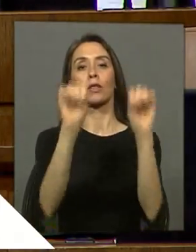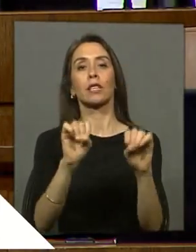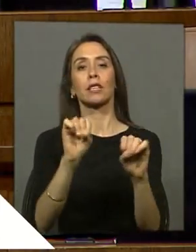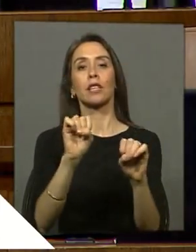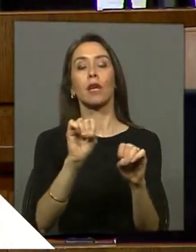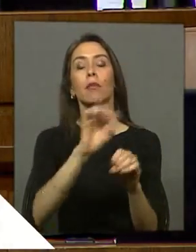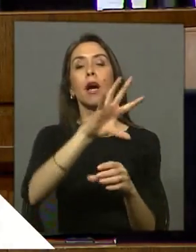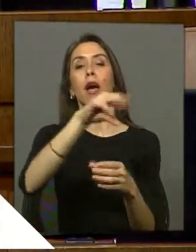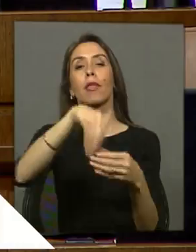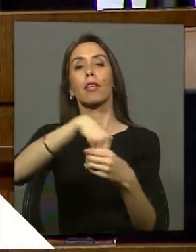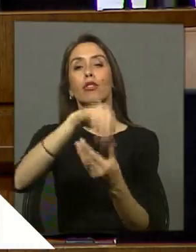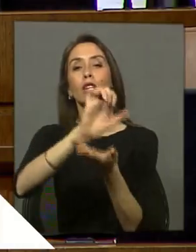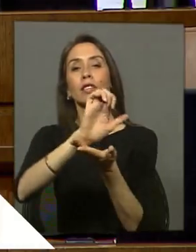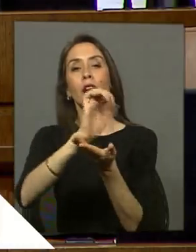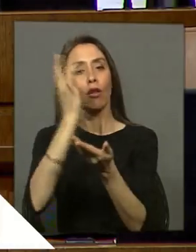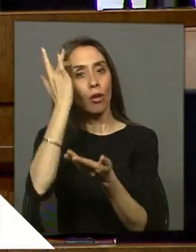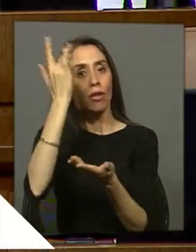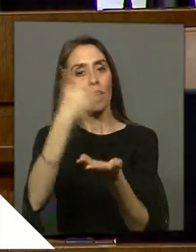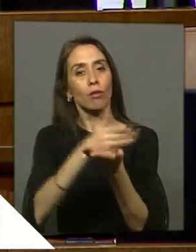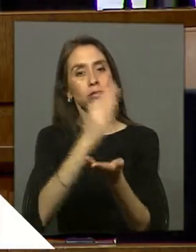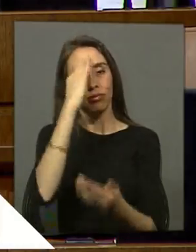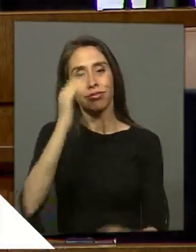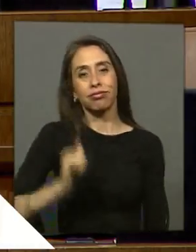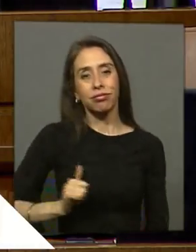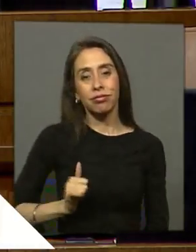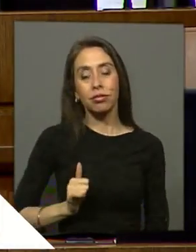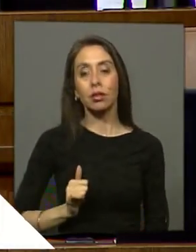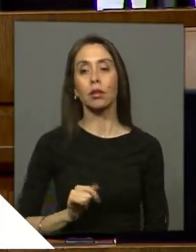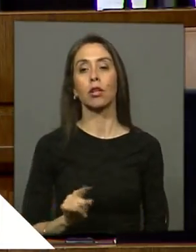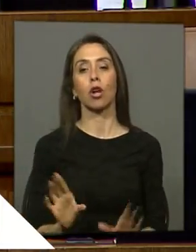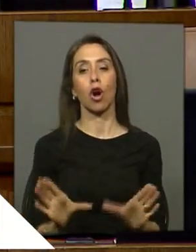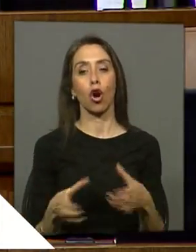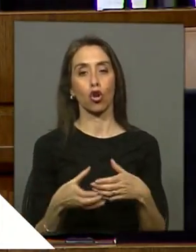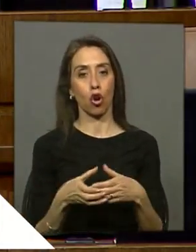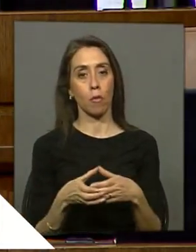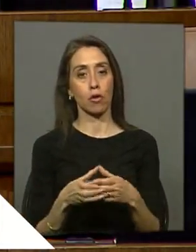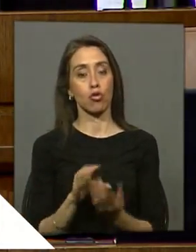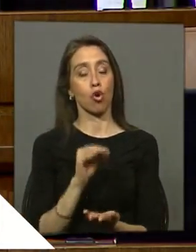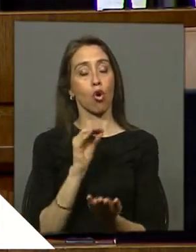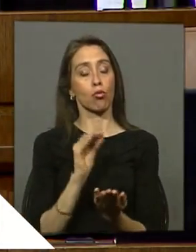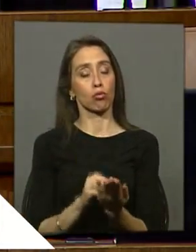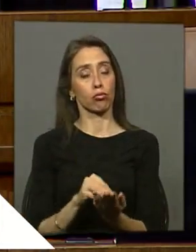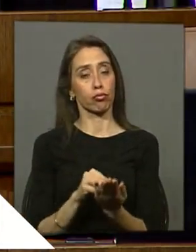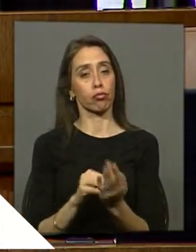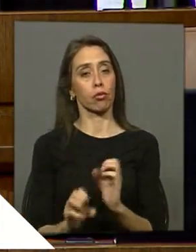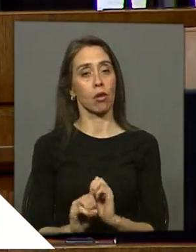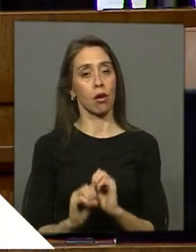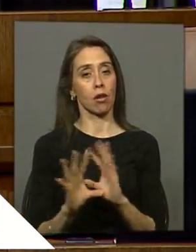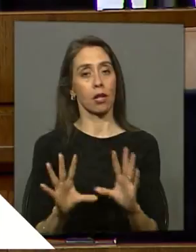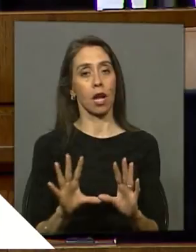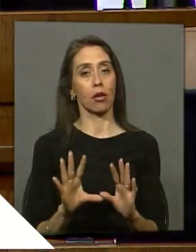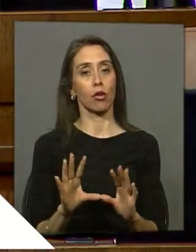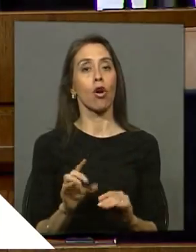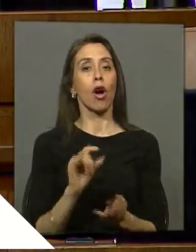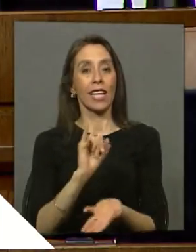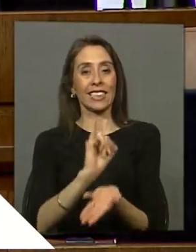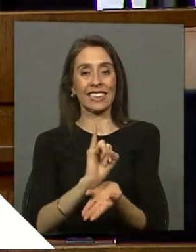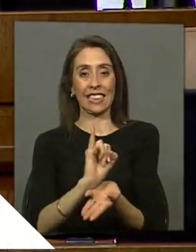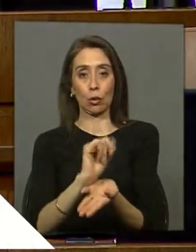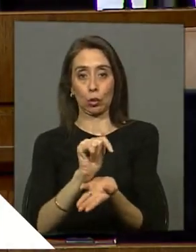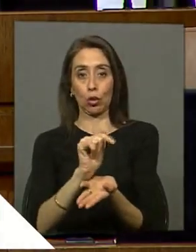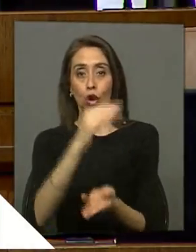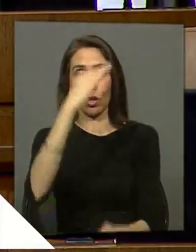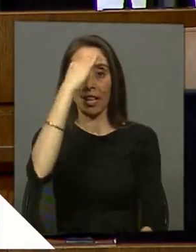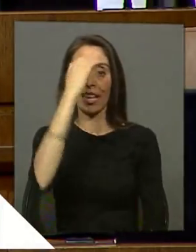en esa comisión quedó meridianamente claro que el ejército no